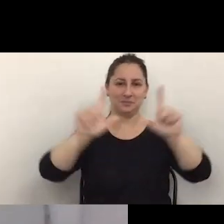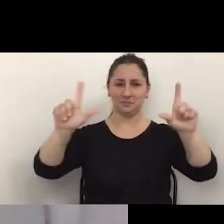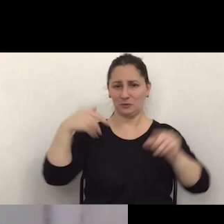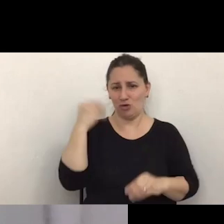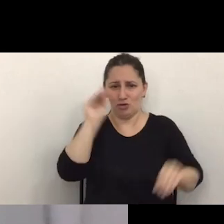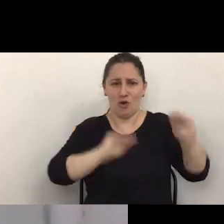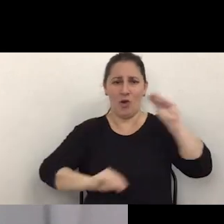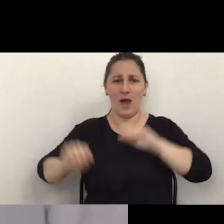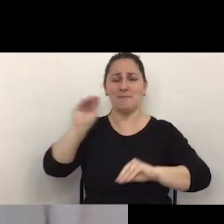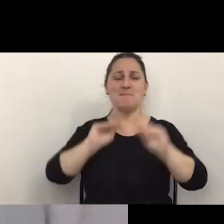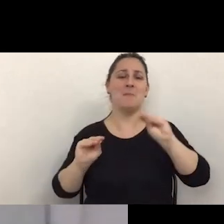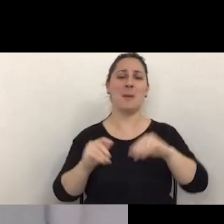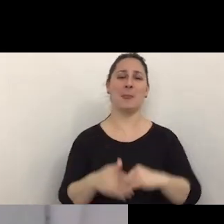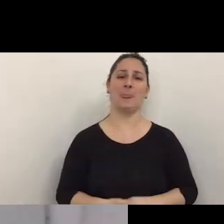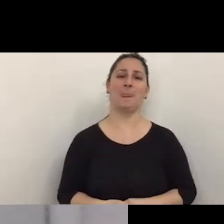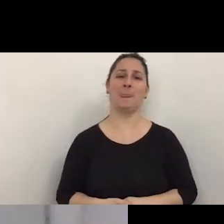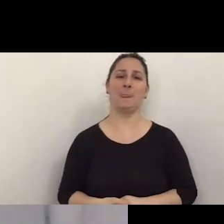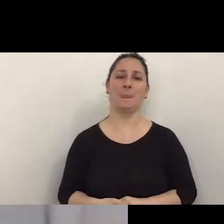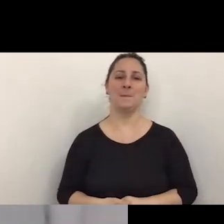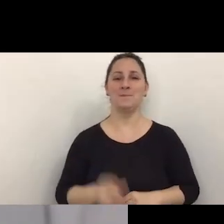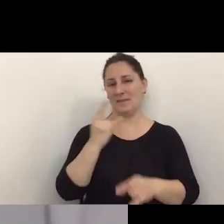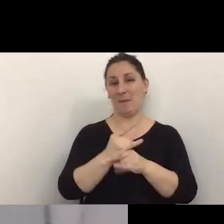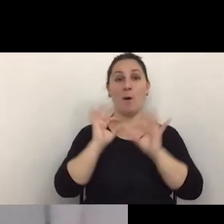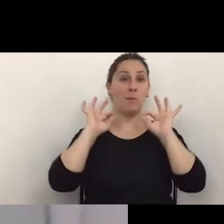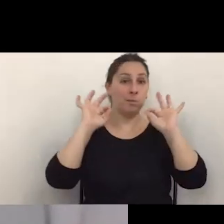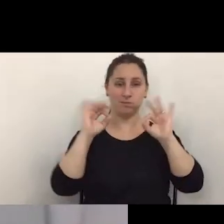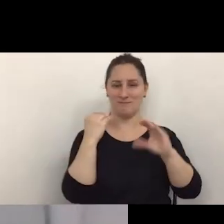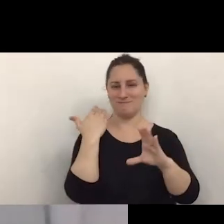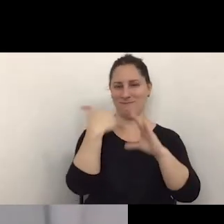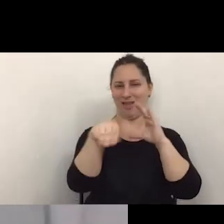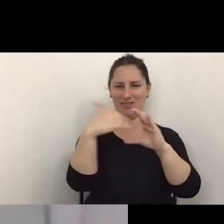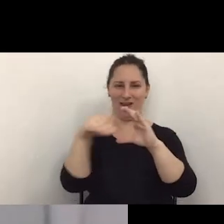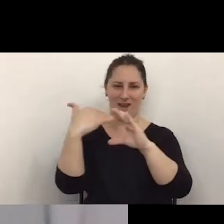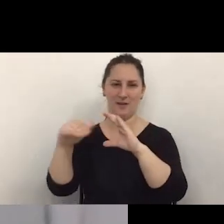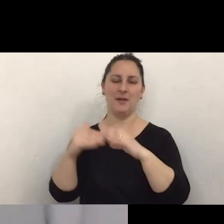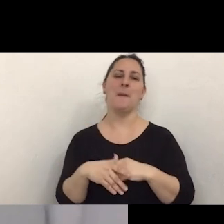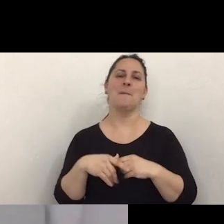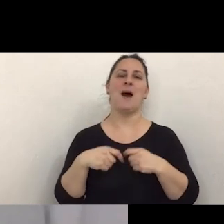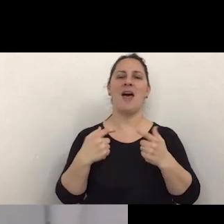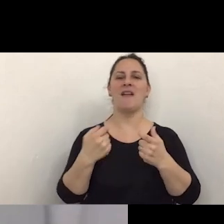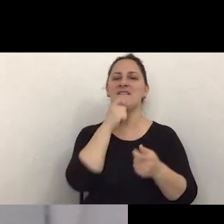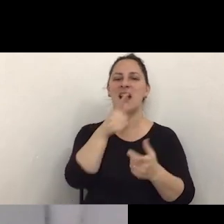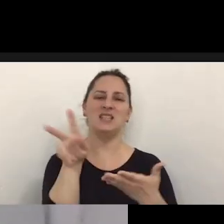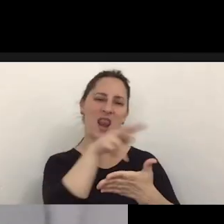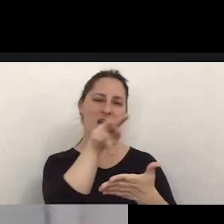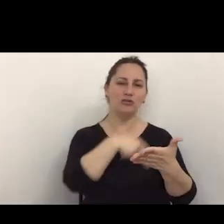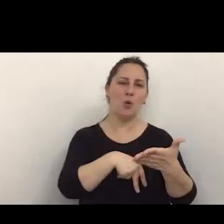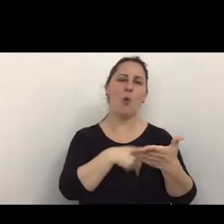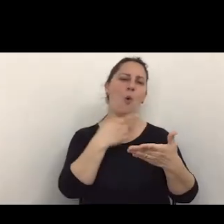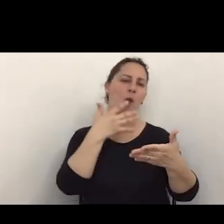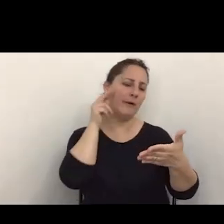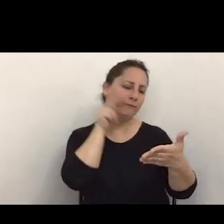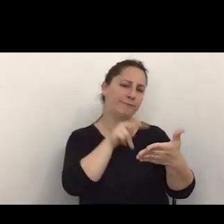como siempre, que después se las van a enviar para, digamos, facilitar un poco el seguimiento de